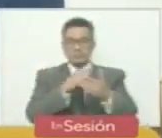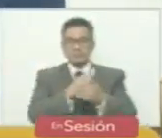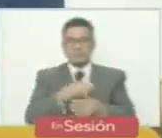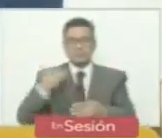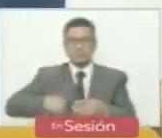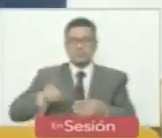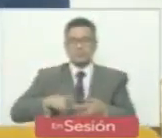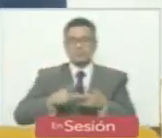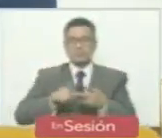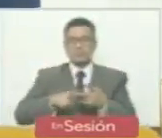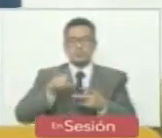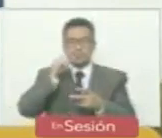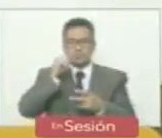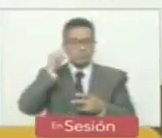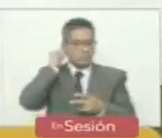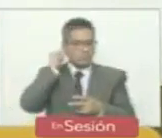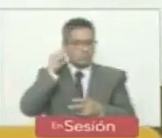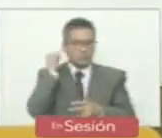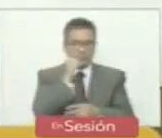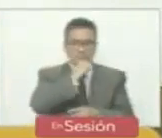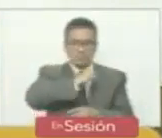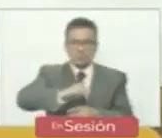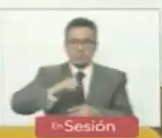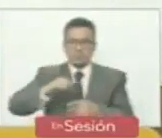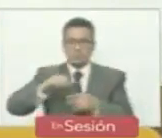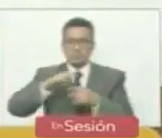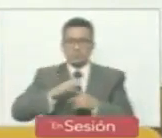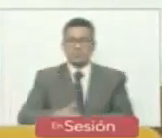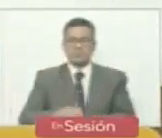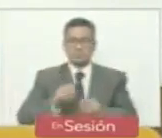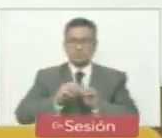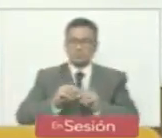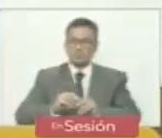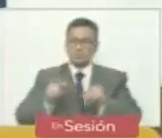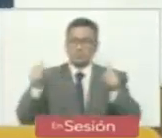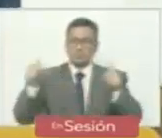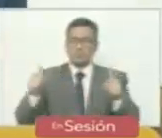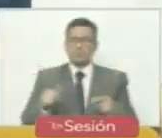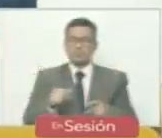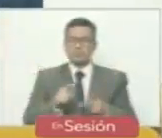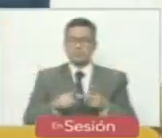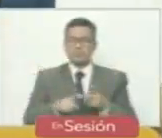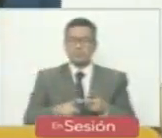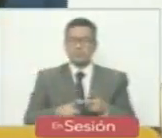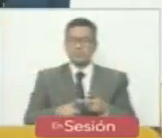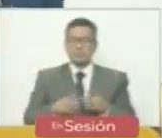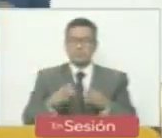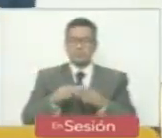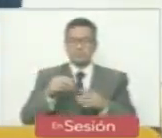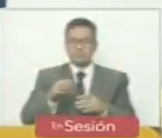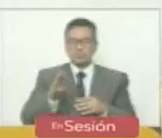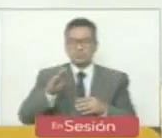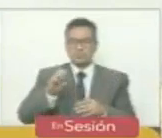de argentinos y argentinas asesinadas, torturados, desaparecidos durante la dictadura